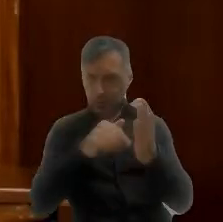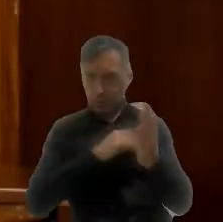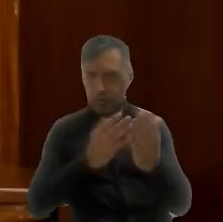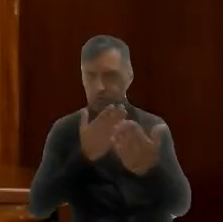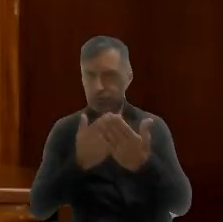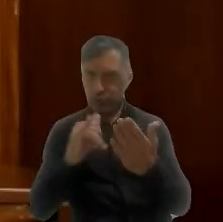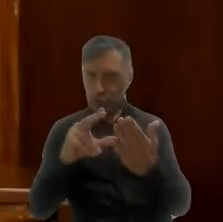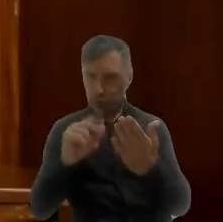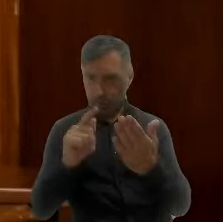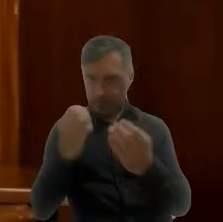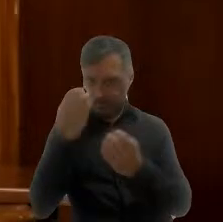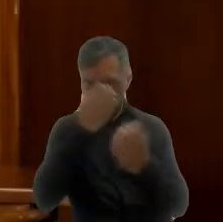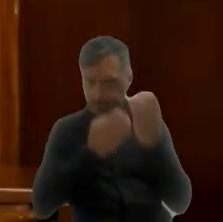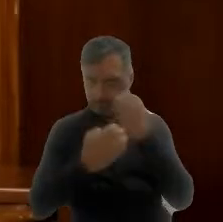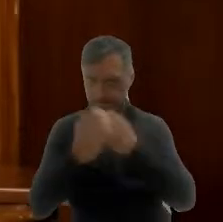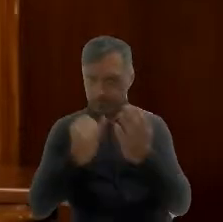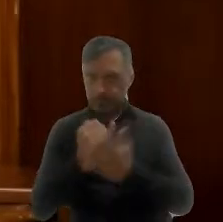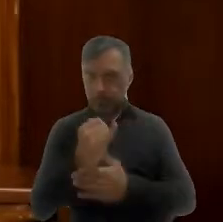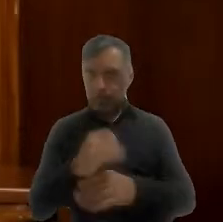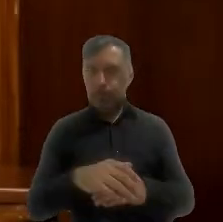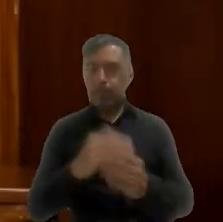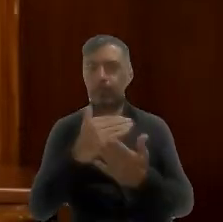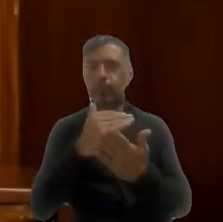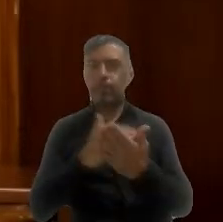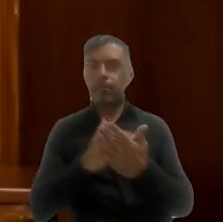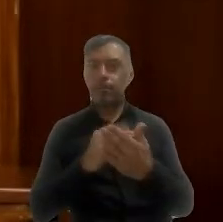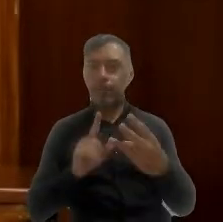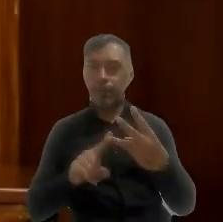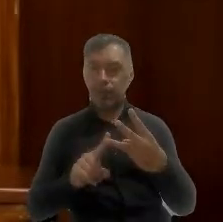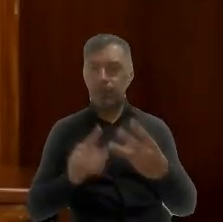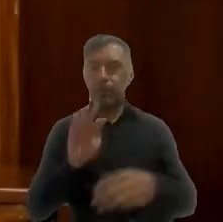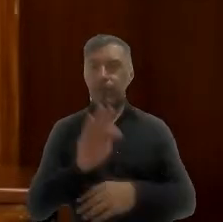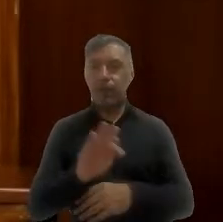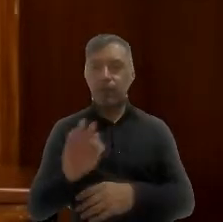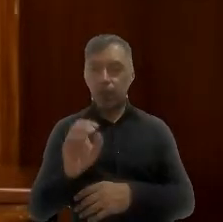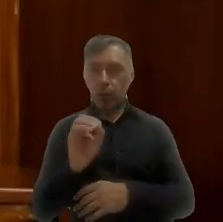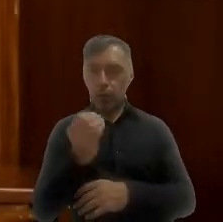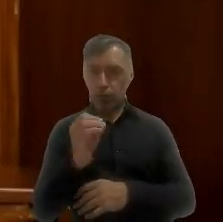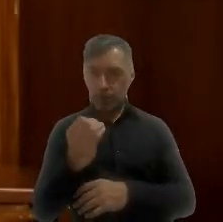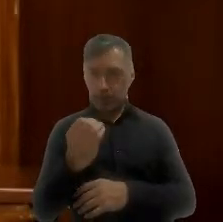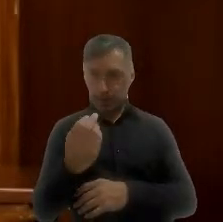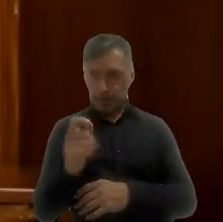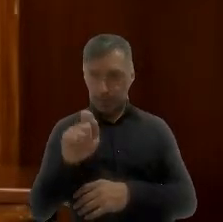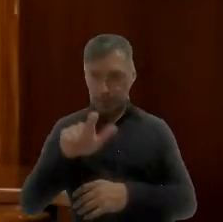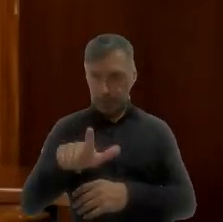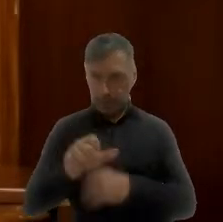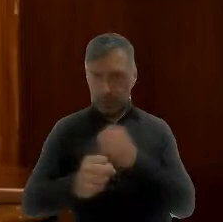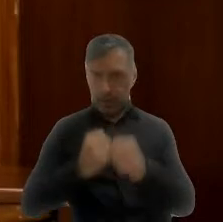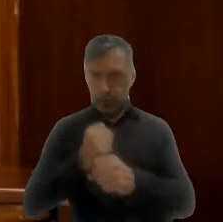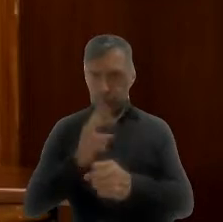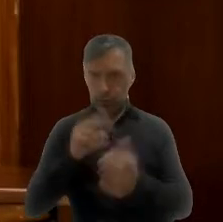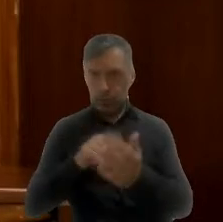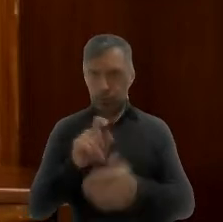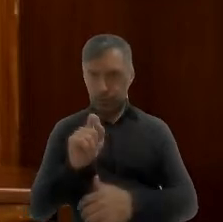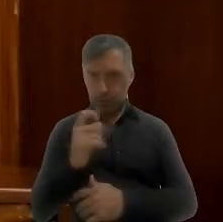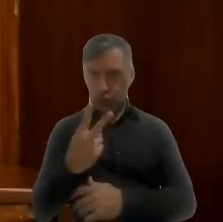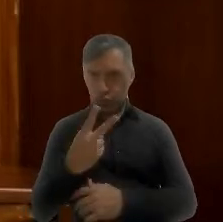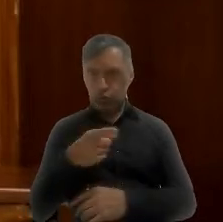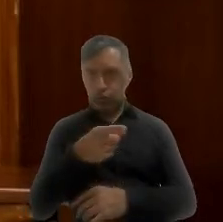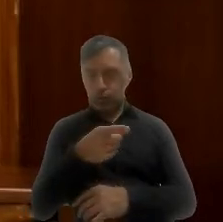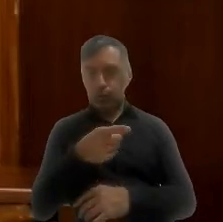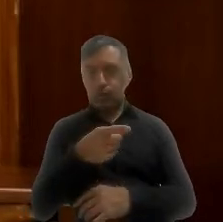El día 27 de octubre del año 2022, los secretarios de la directiva de